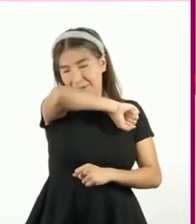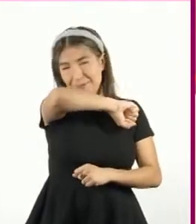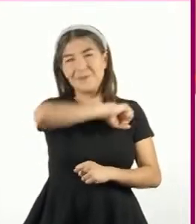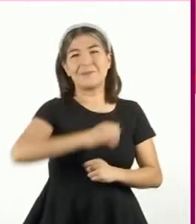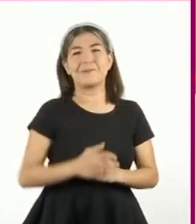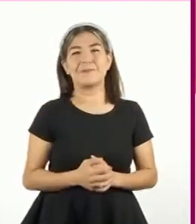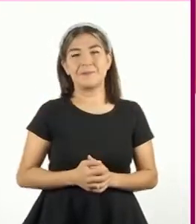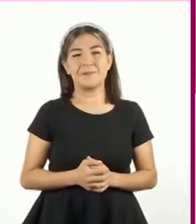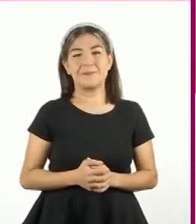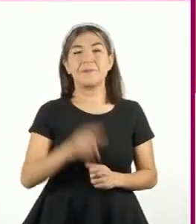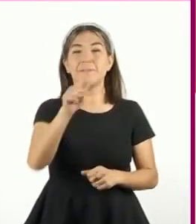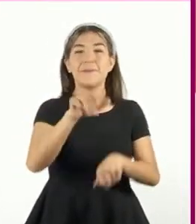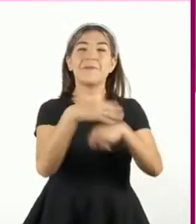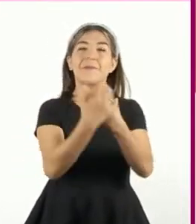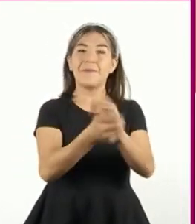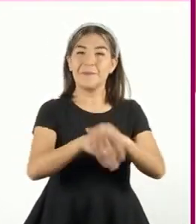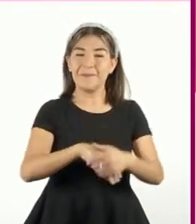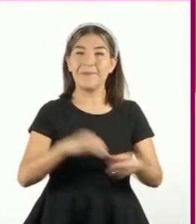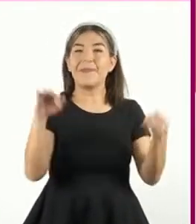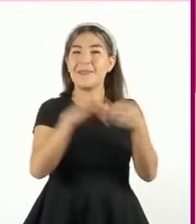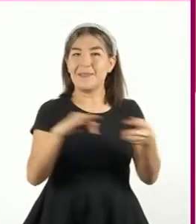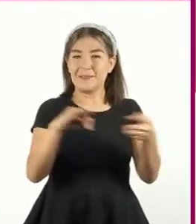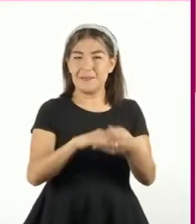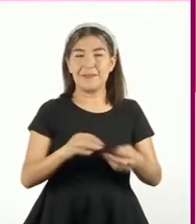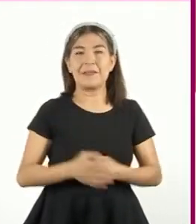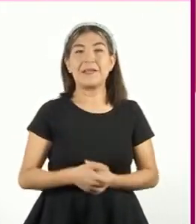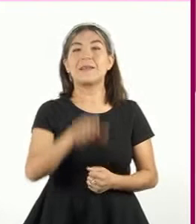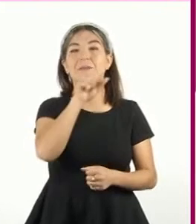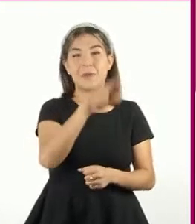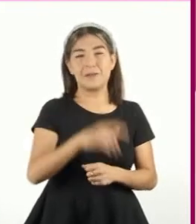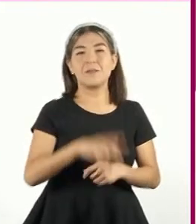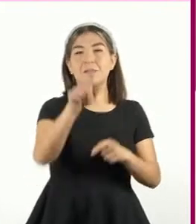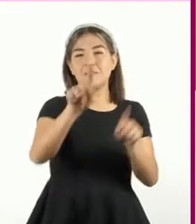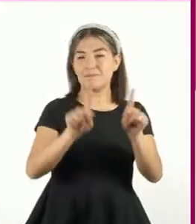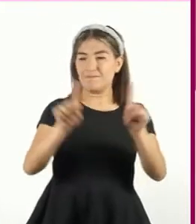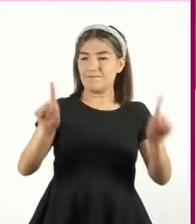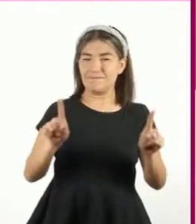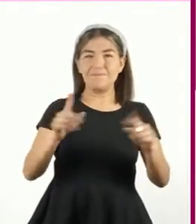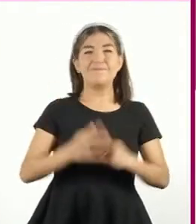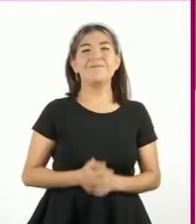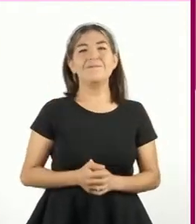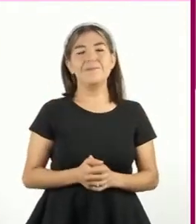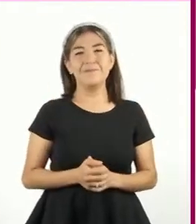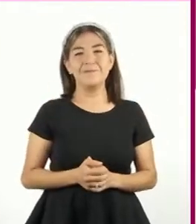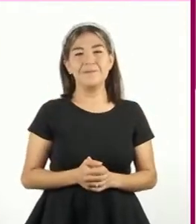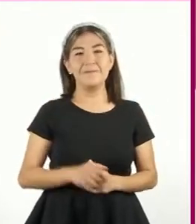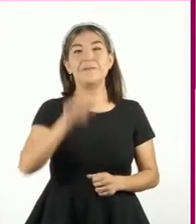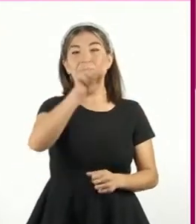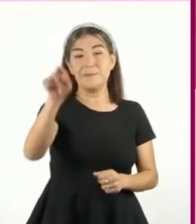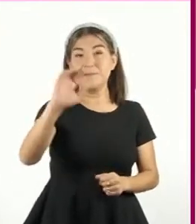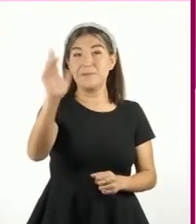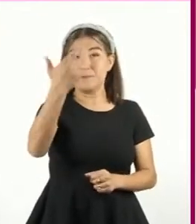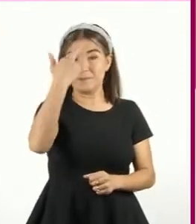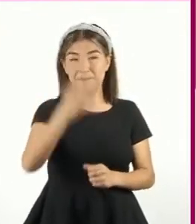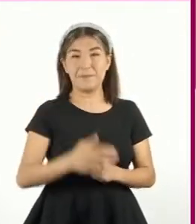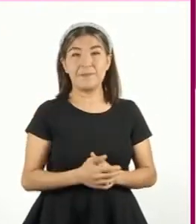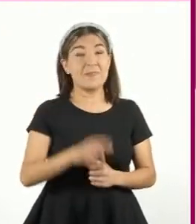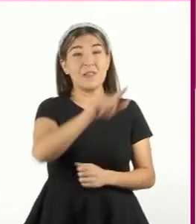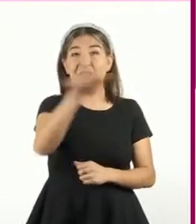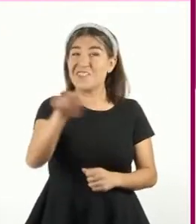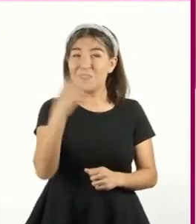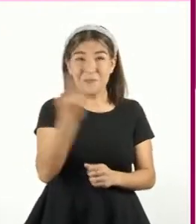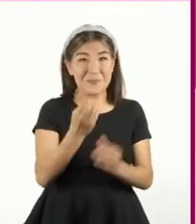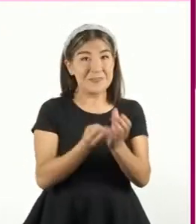etiqueta, el lavado frecuente de manos y la sana distancia. Recuerden que si no es